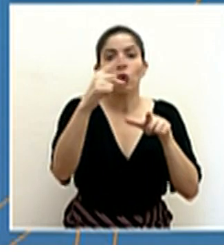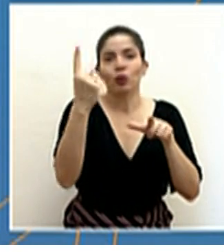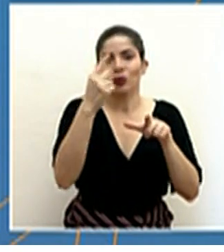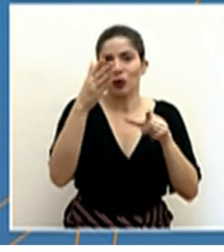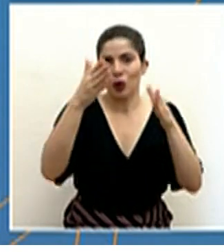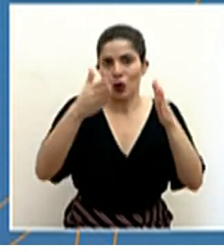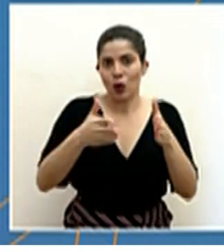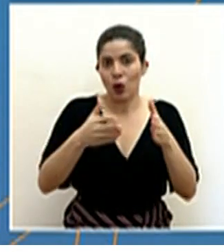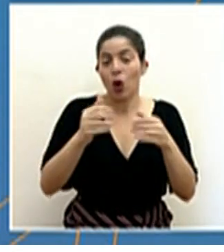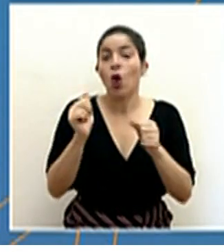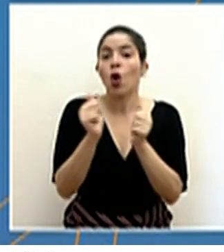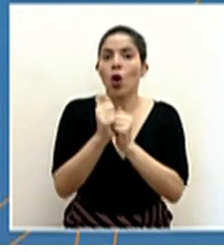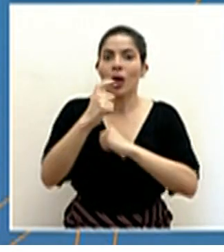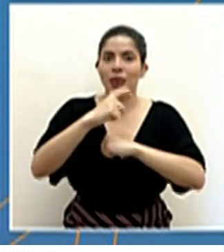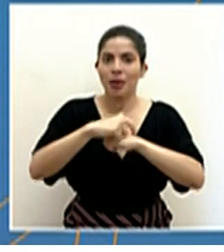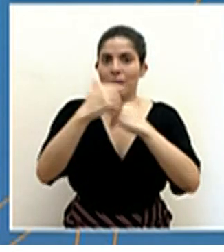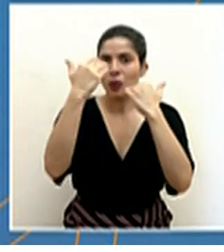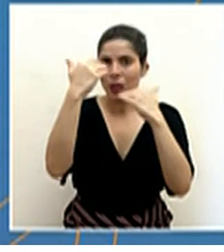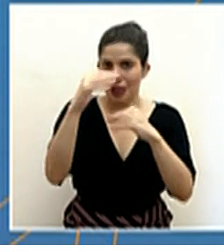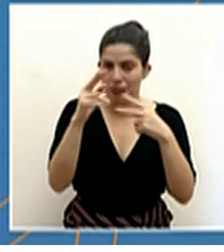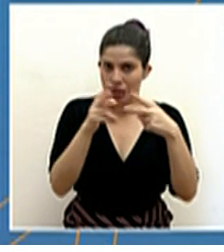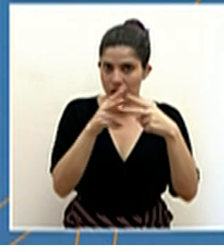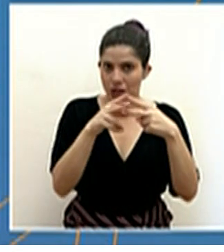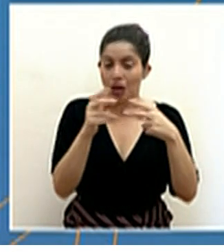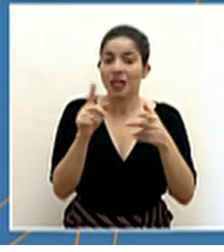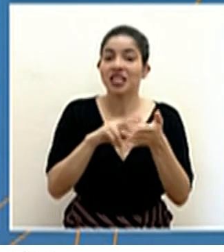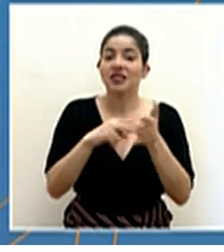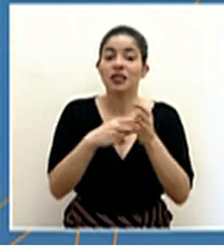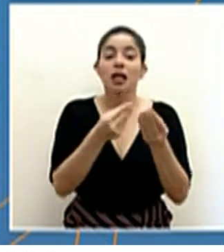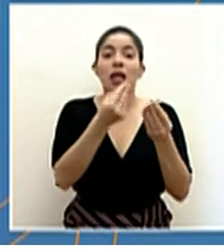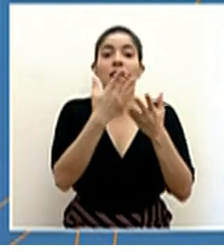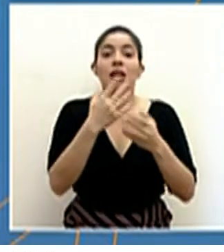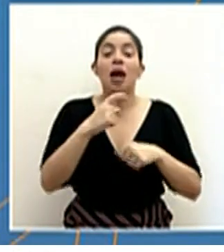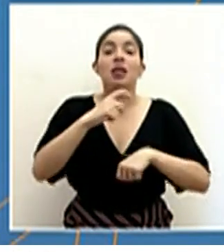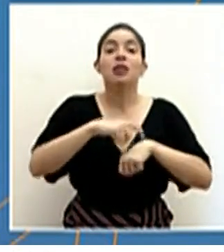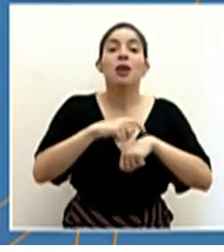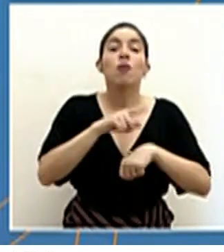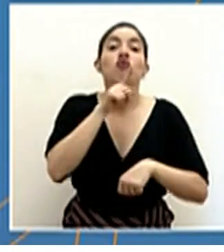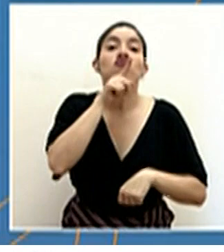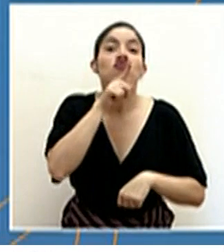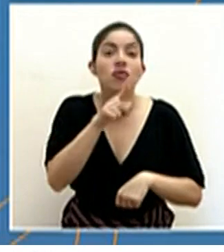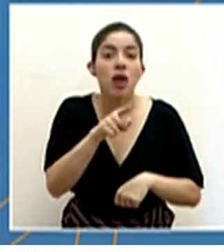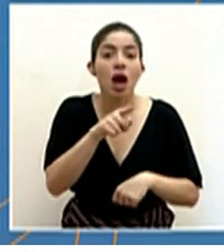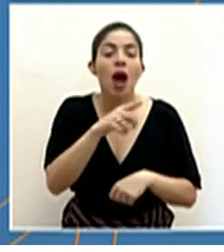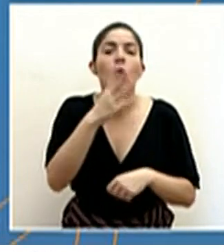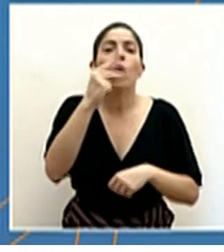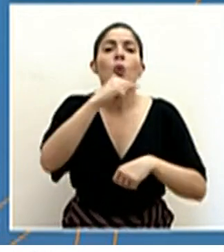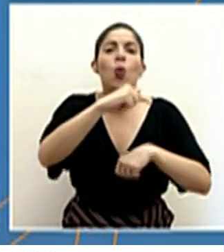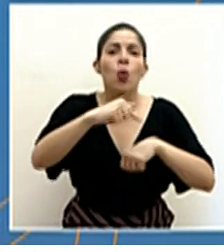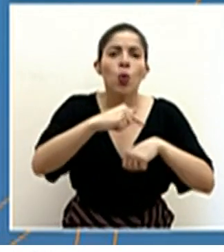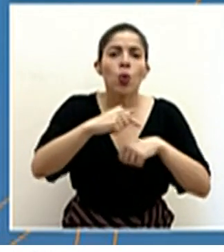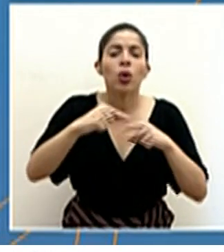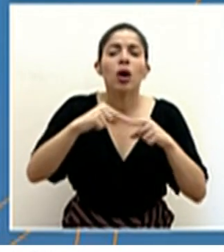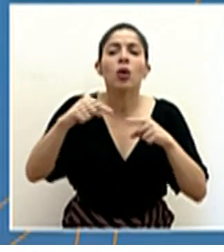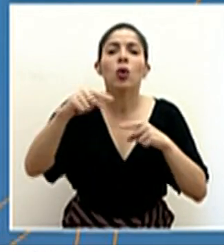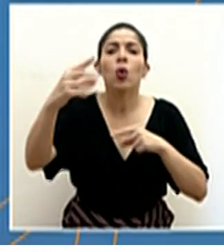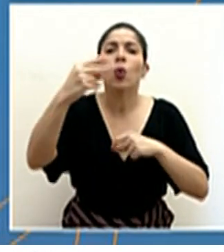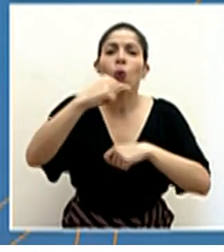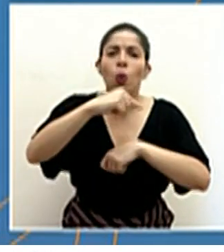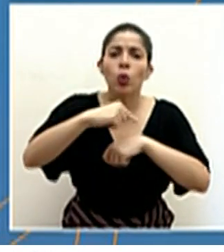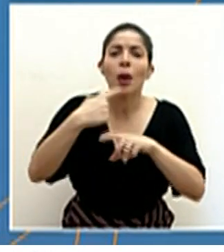durante ese periodo de tiempo. Nos va a registrar tiempos, ubicación en tiempo real, tiempos de desplazamiento y rutas